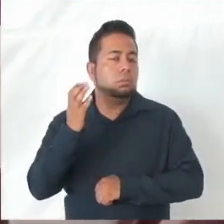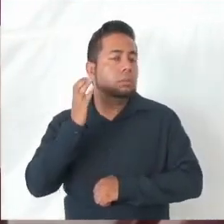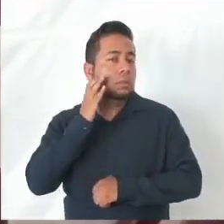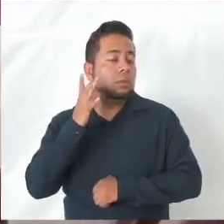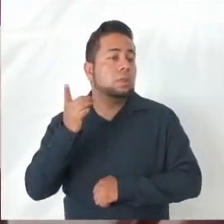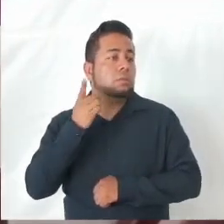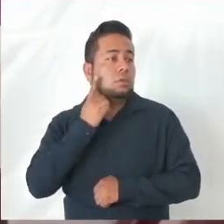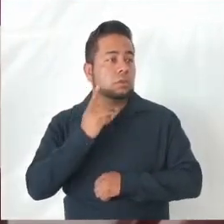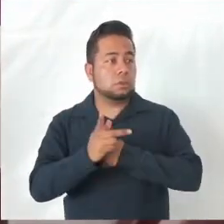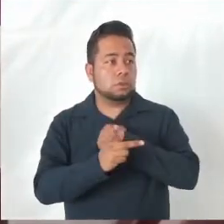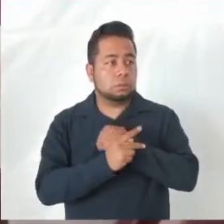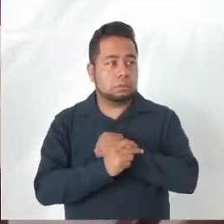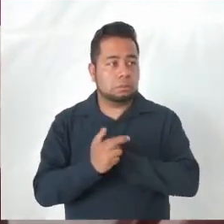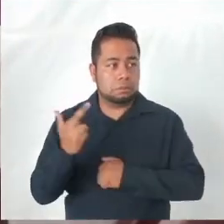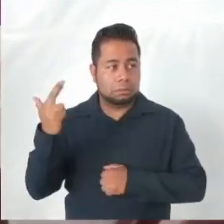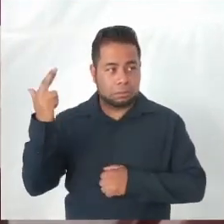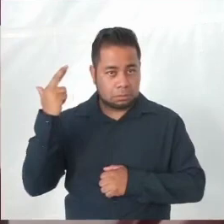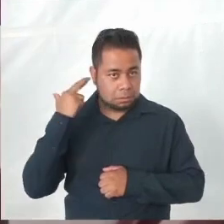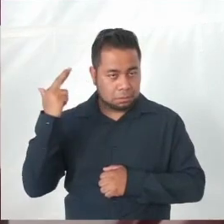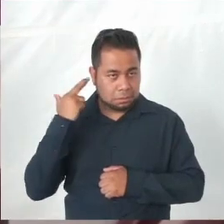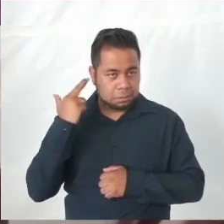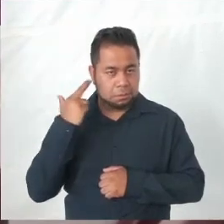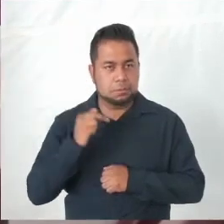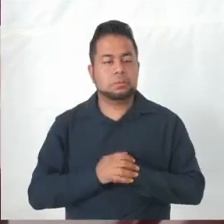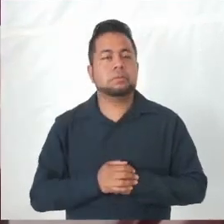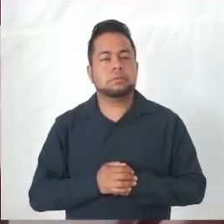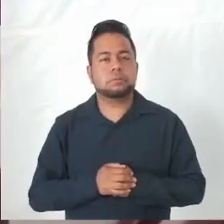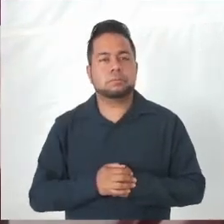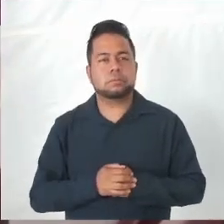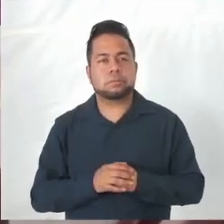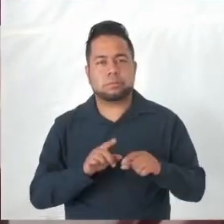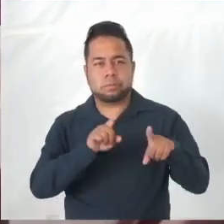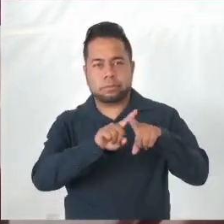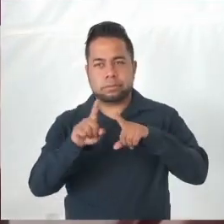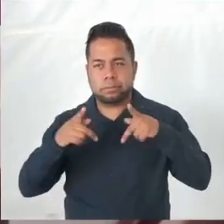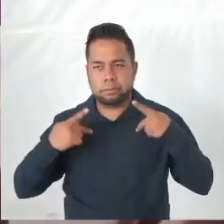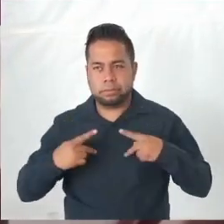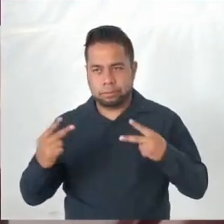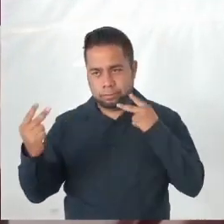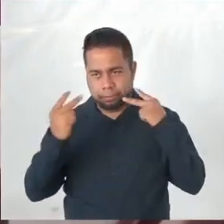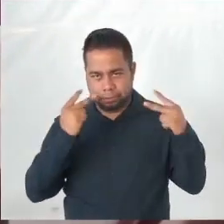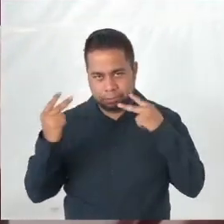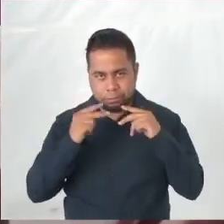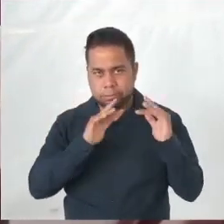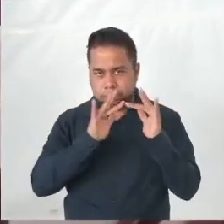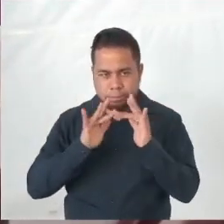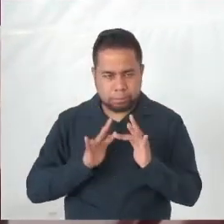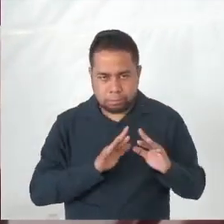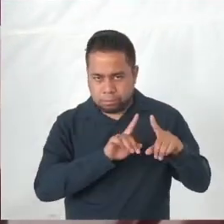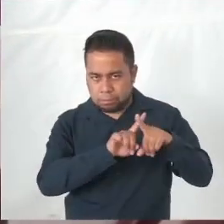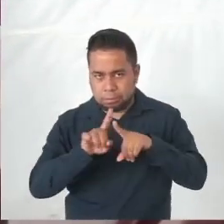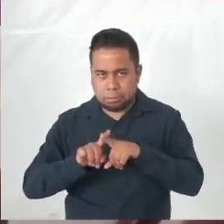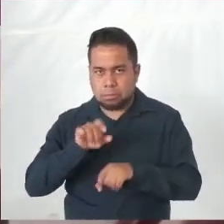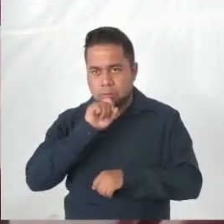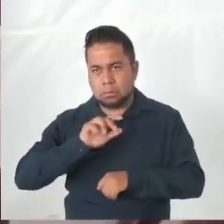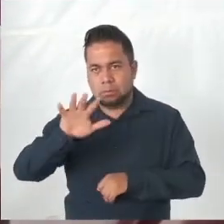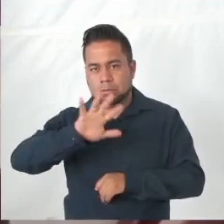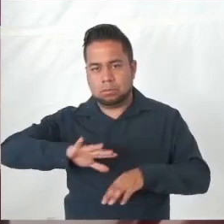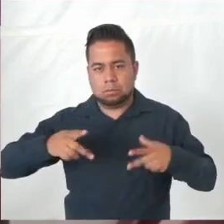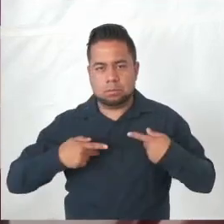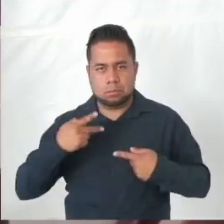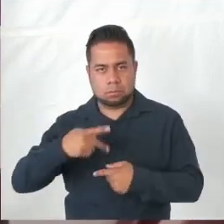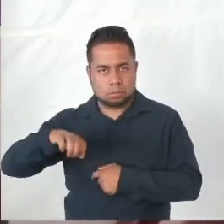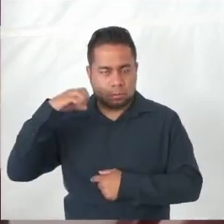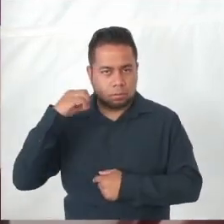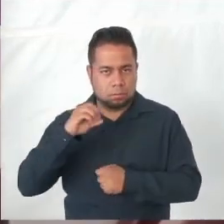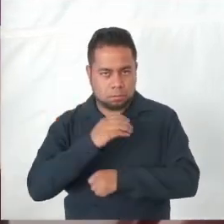a los medios de comunicación, a quienes nos ven y nos siguen a través de las redes sociales y al pueblo de Oaxaca, muy